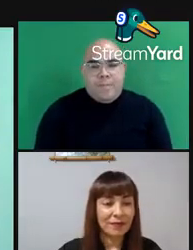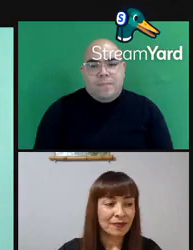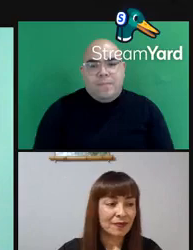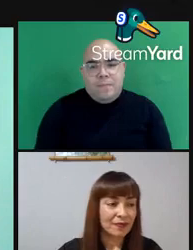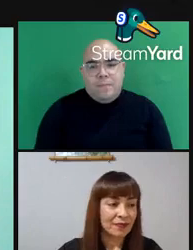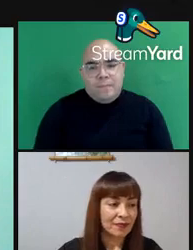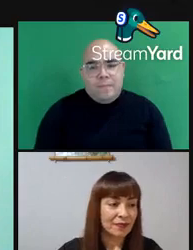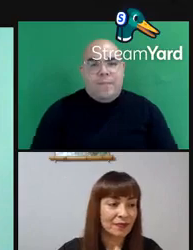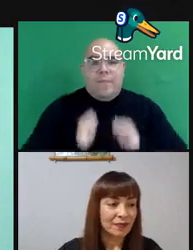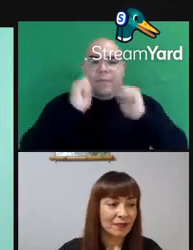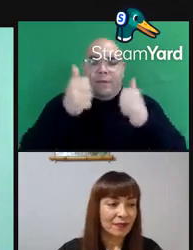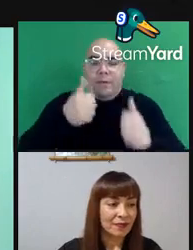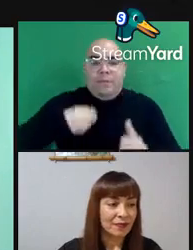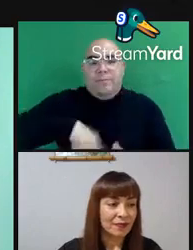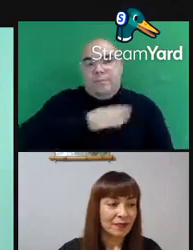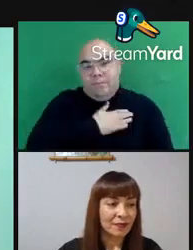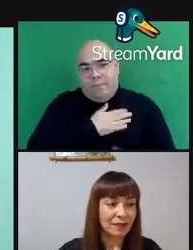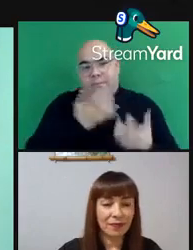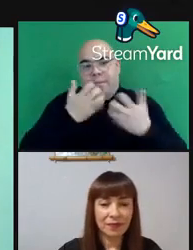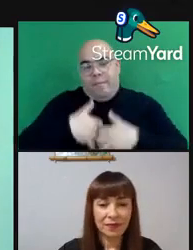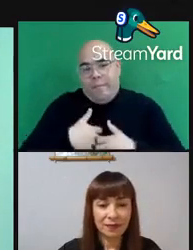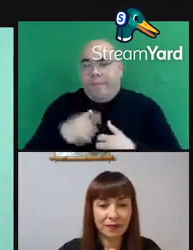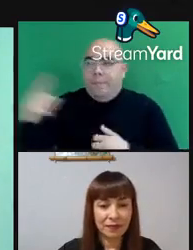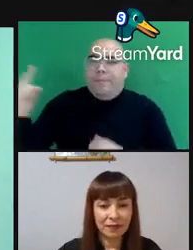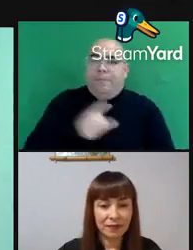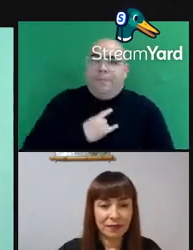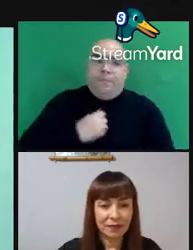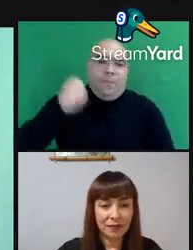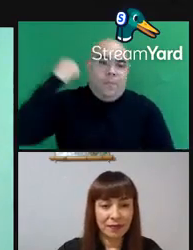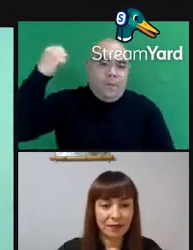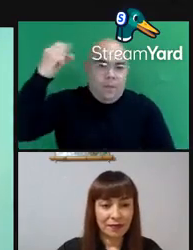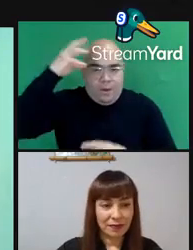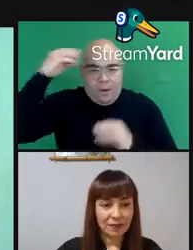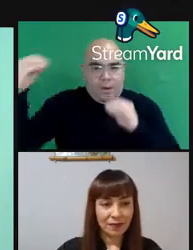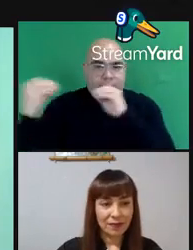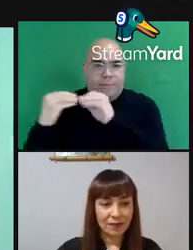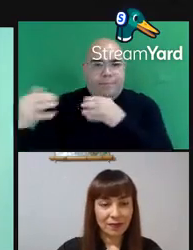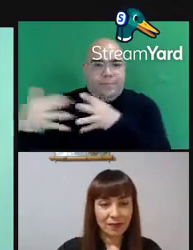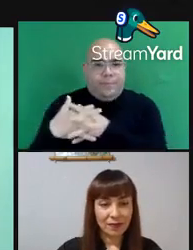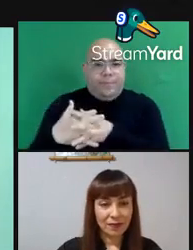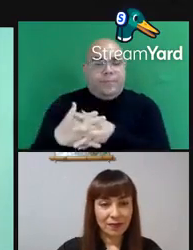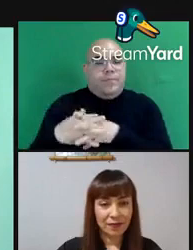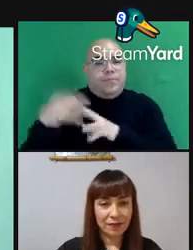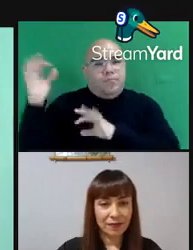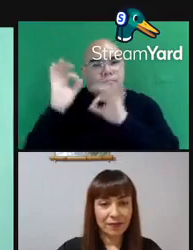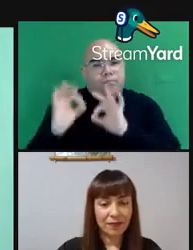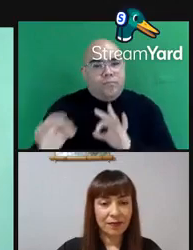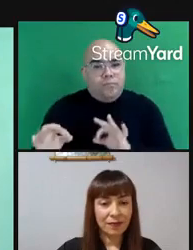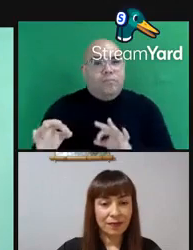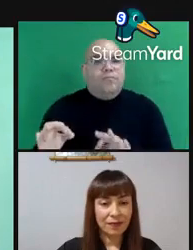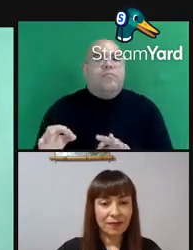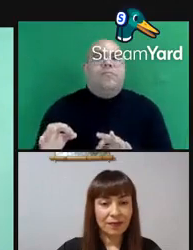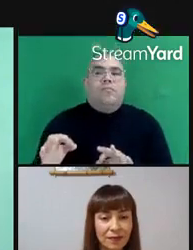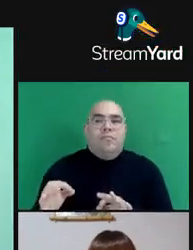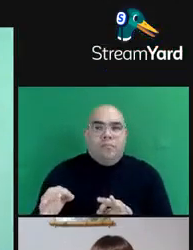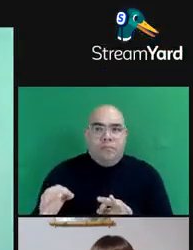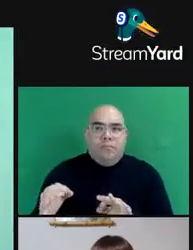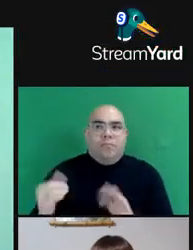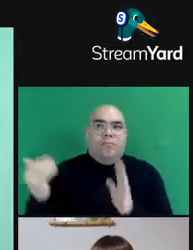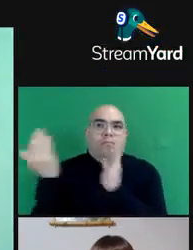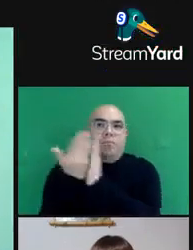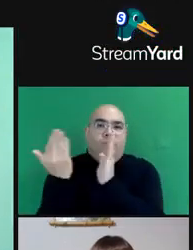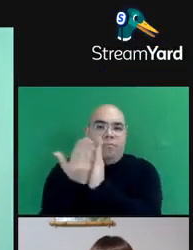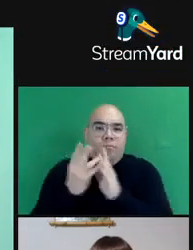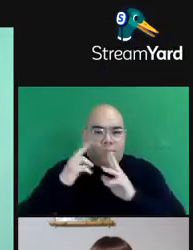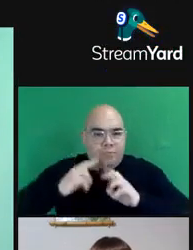Nuestra empresa, en colaboración con la Universidad Nacional, hicimos un estudio de diagnóstico de todo